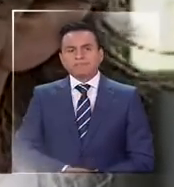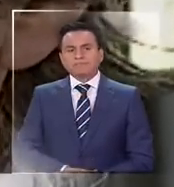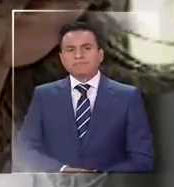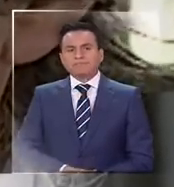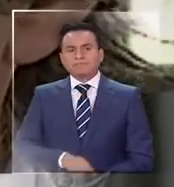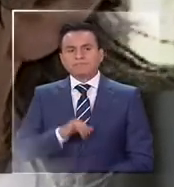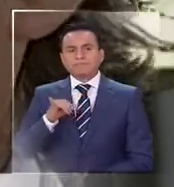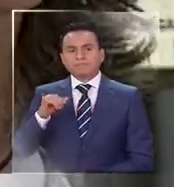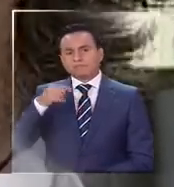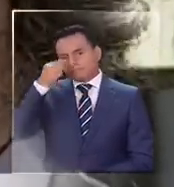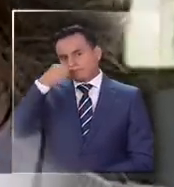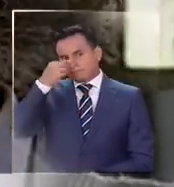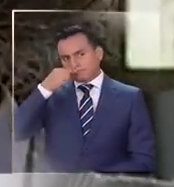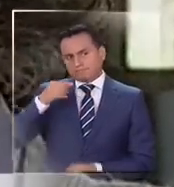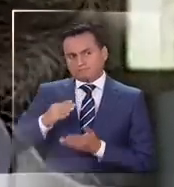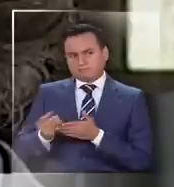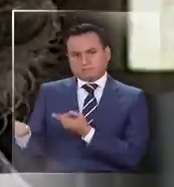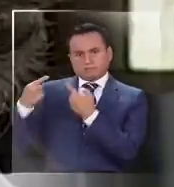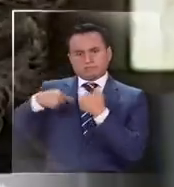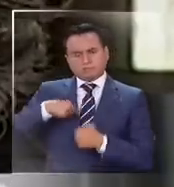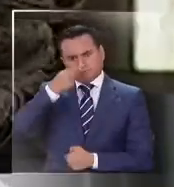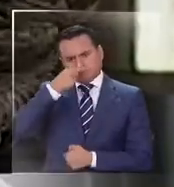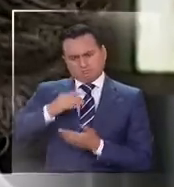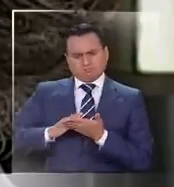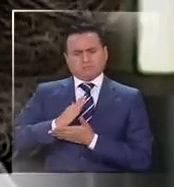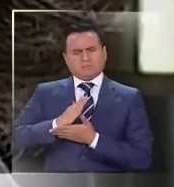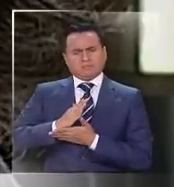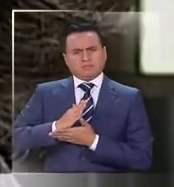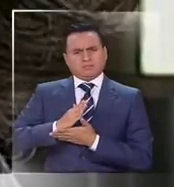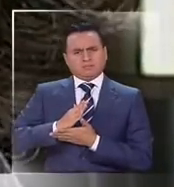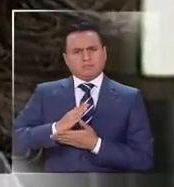Y empecé a masturbarme.